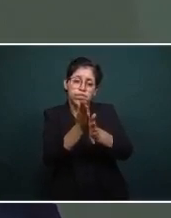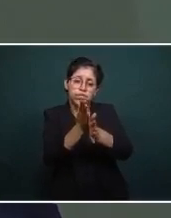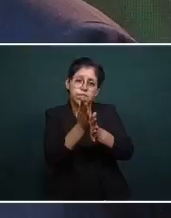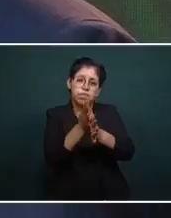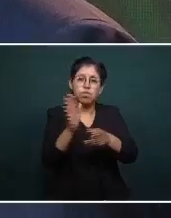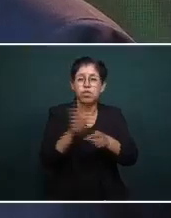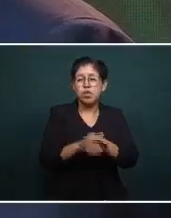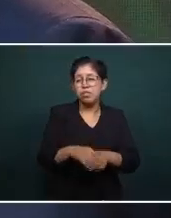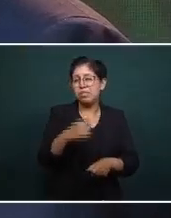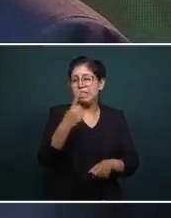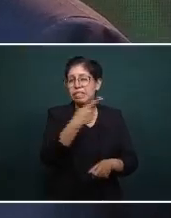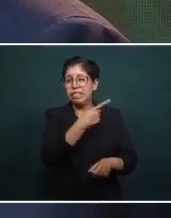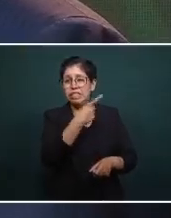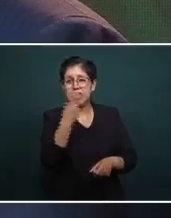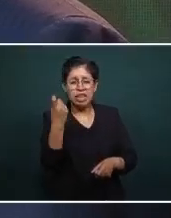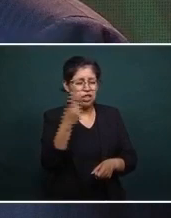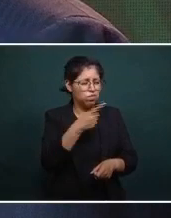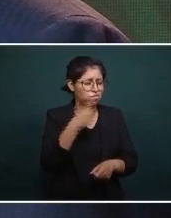cientos de obras,